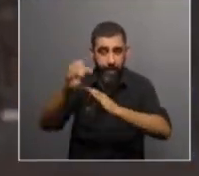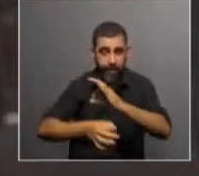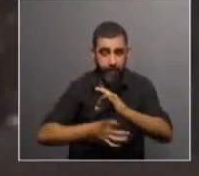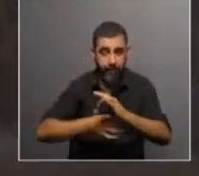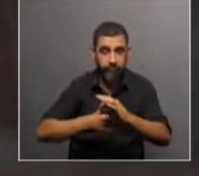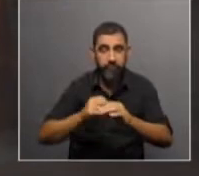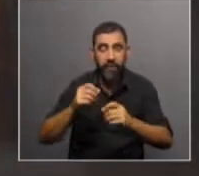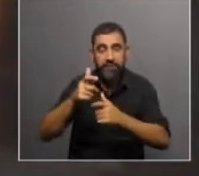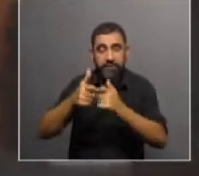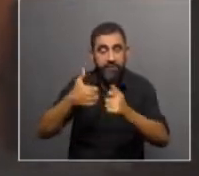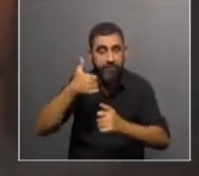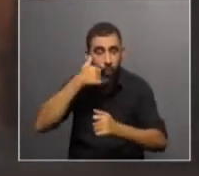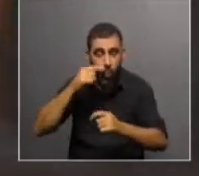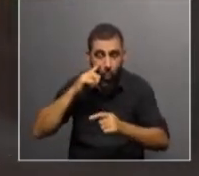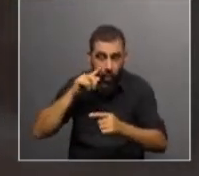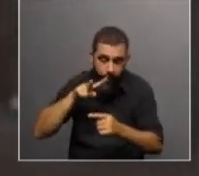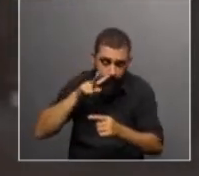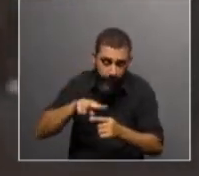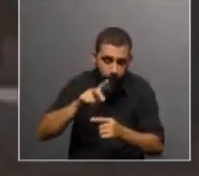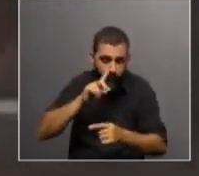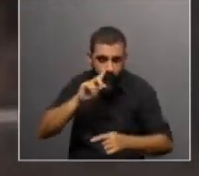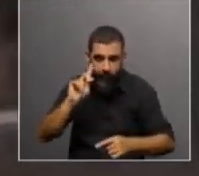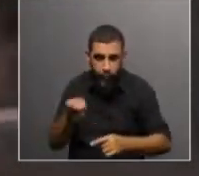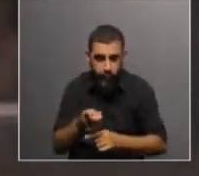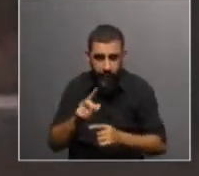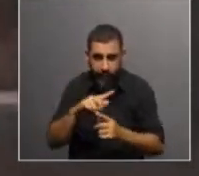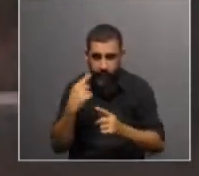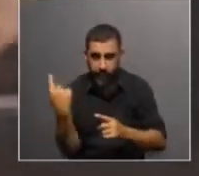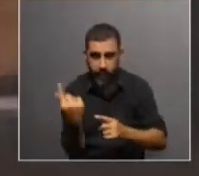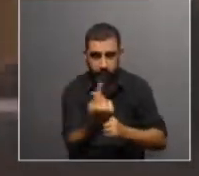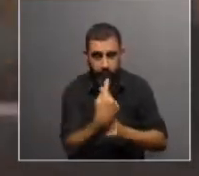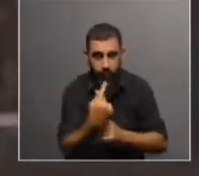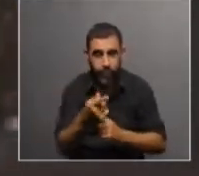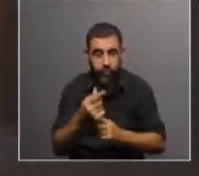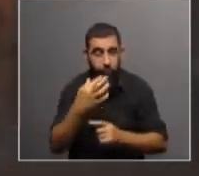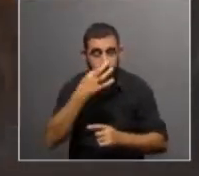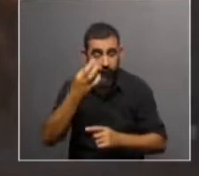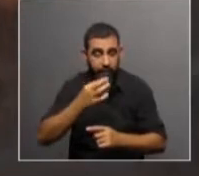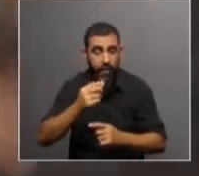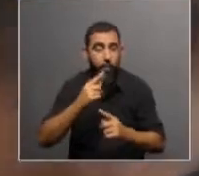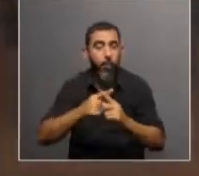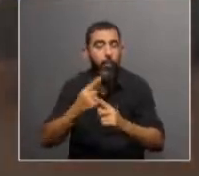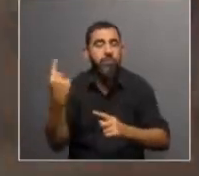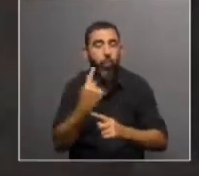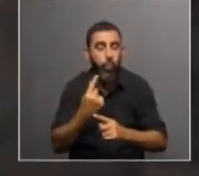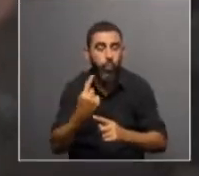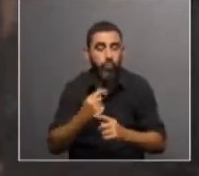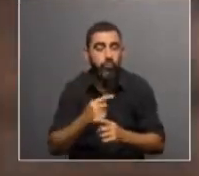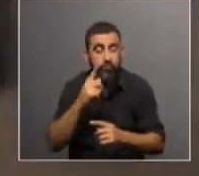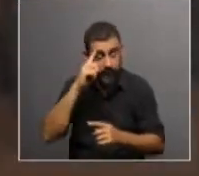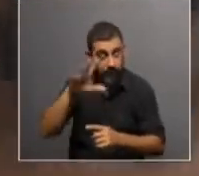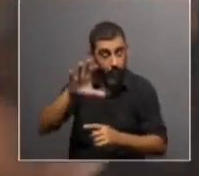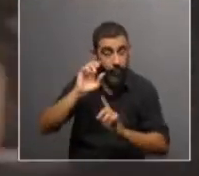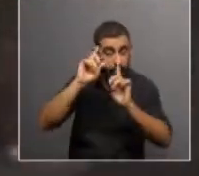En la pantalla del celular vemos la velocidad angular, que son en radianes por segundo. Acá tenemos que